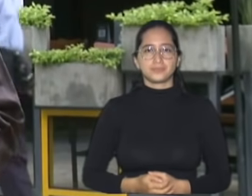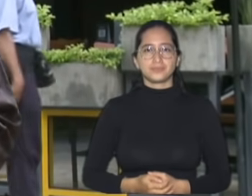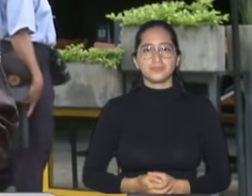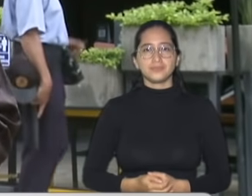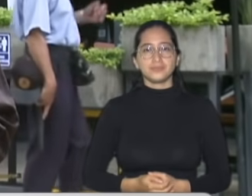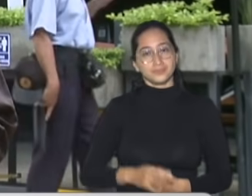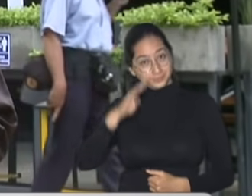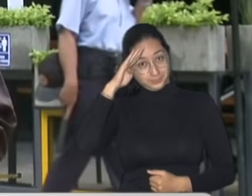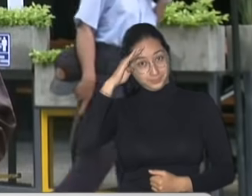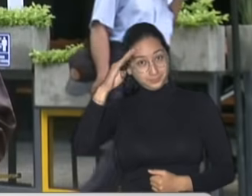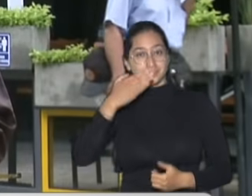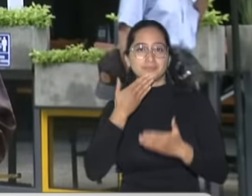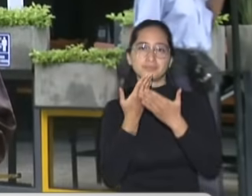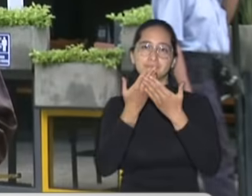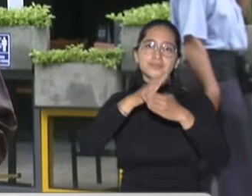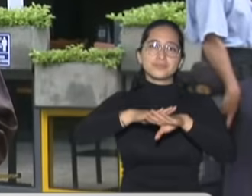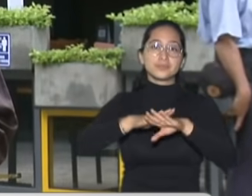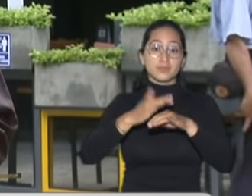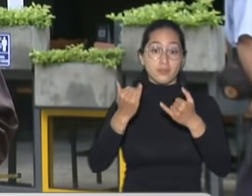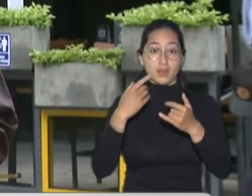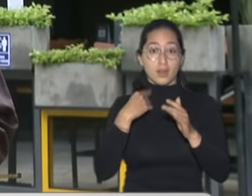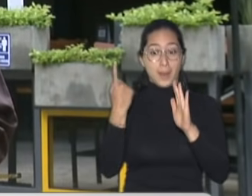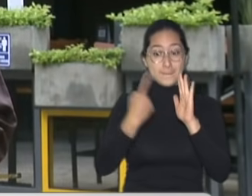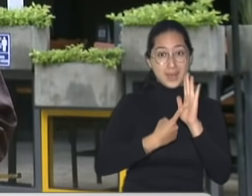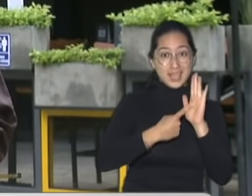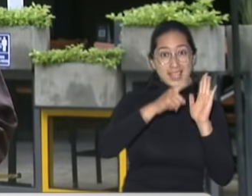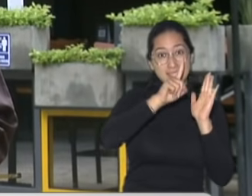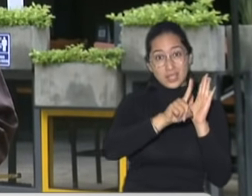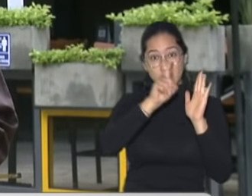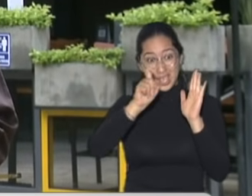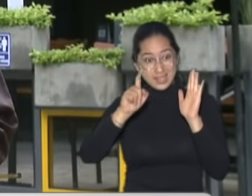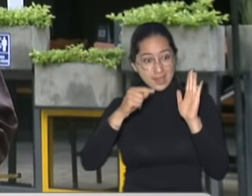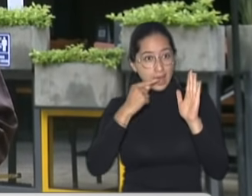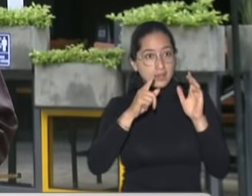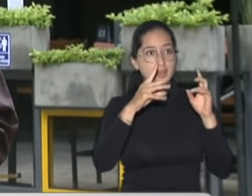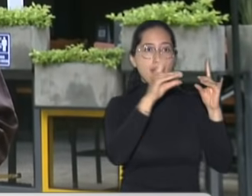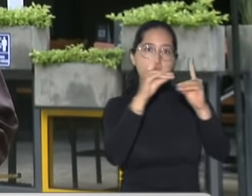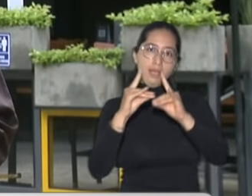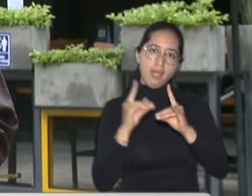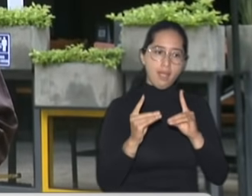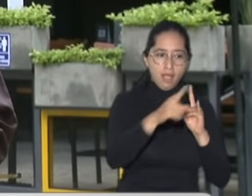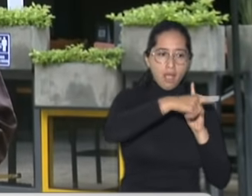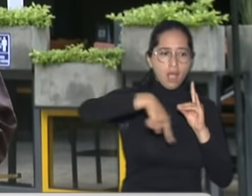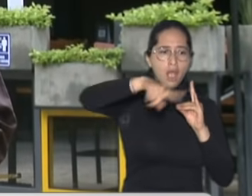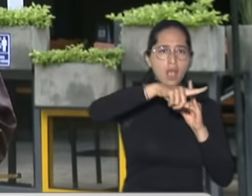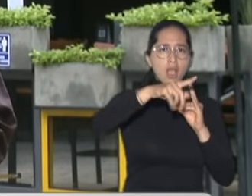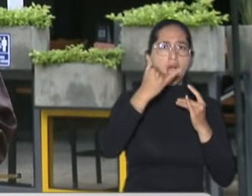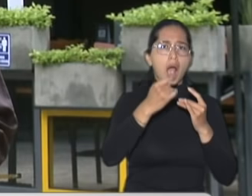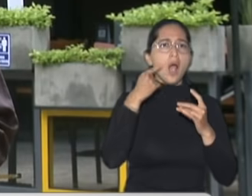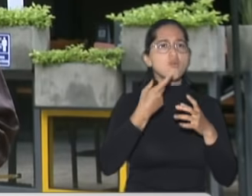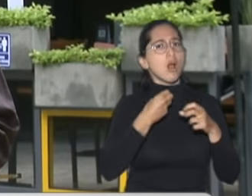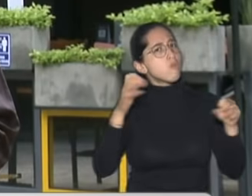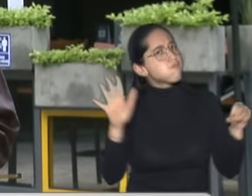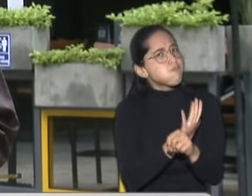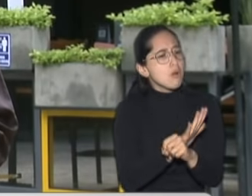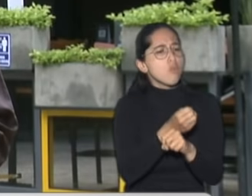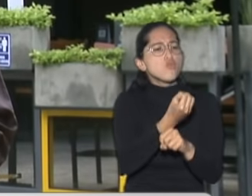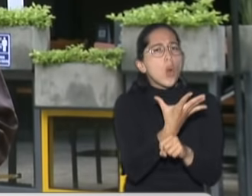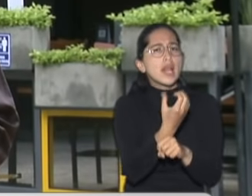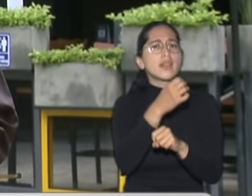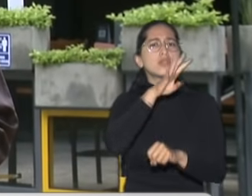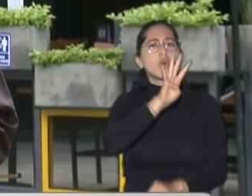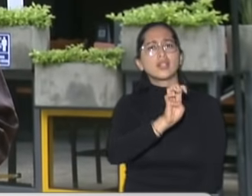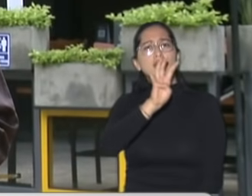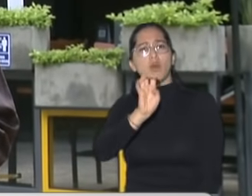Hola Luisa, buenas tardes. De 1.116 camas habilitadas en el departamento del Valle, la ocupación alcanzó el